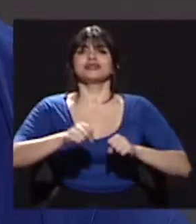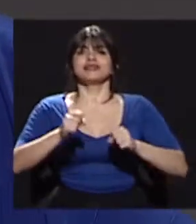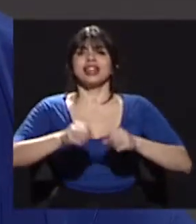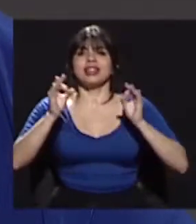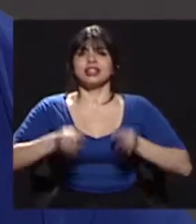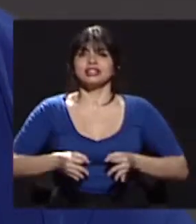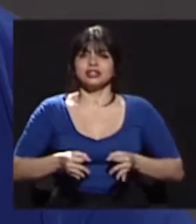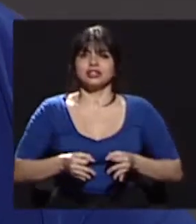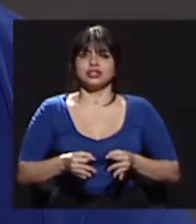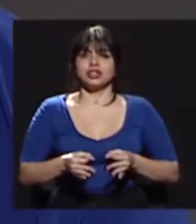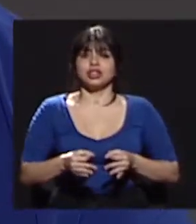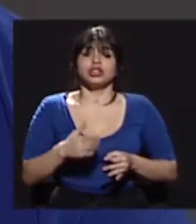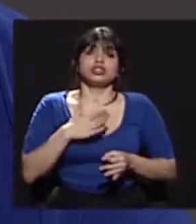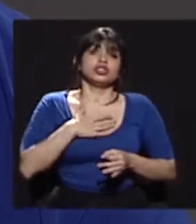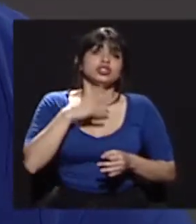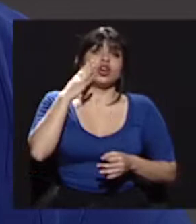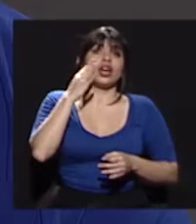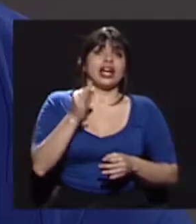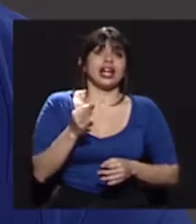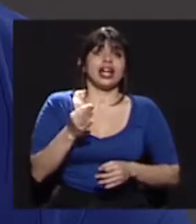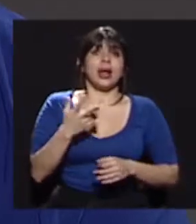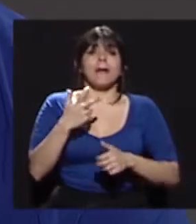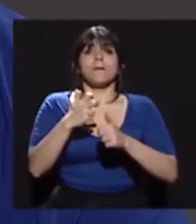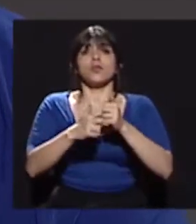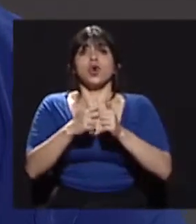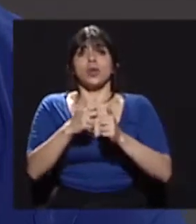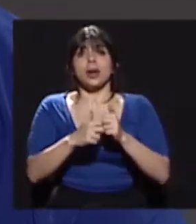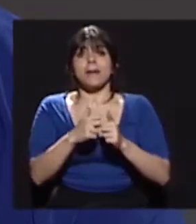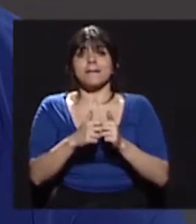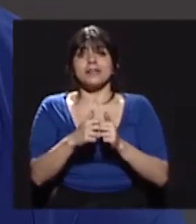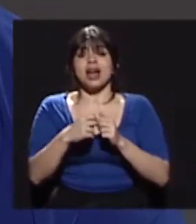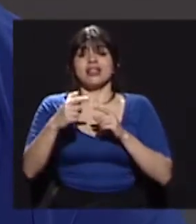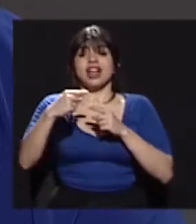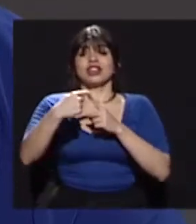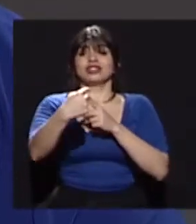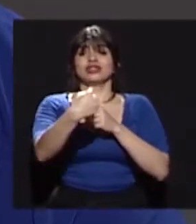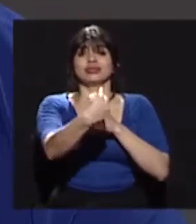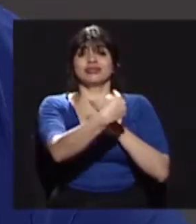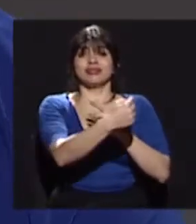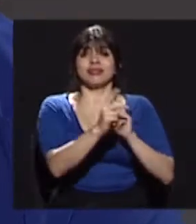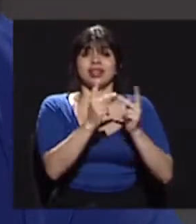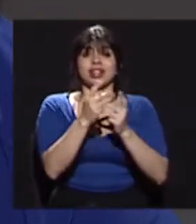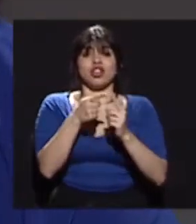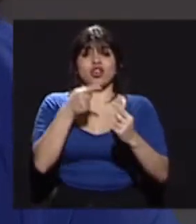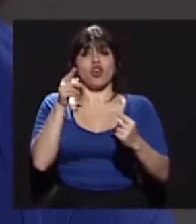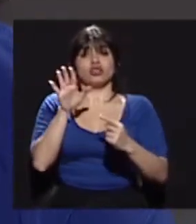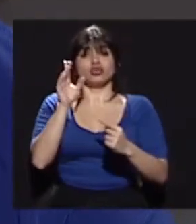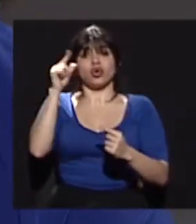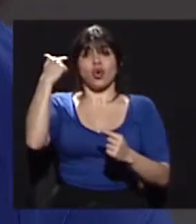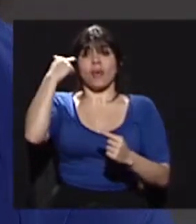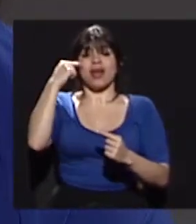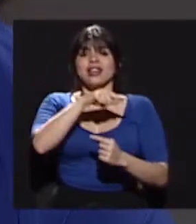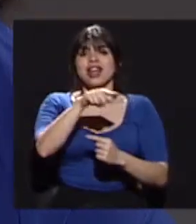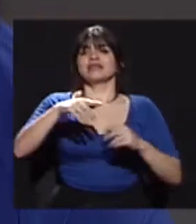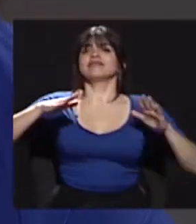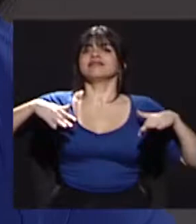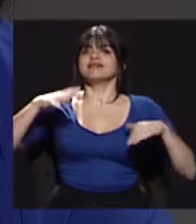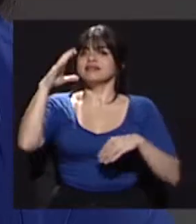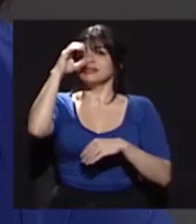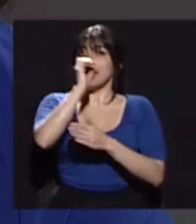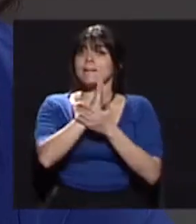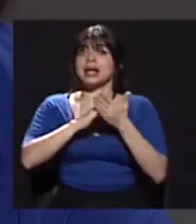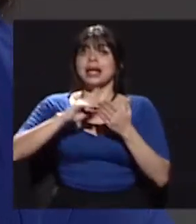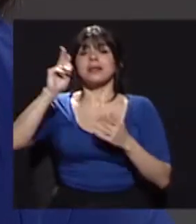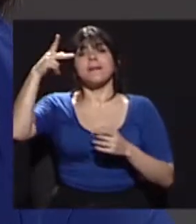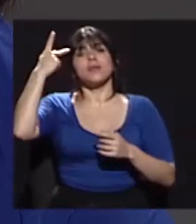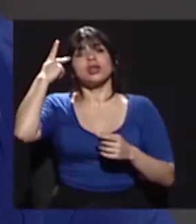decisión yo creo que el problema de la oposición a su gobierno es que no éticamente